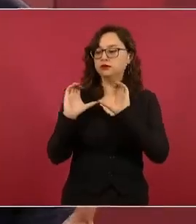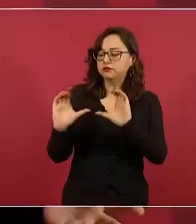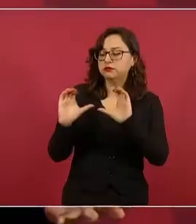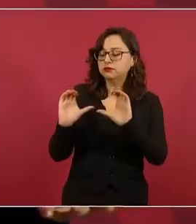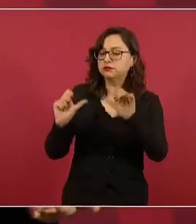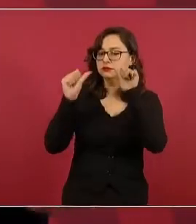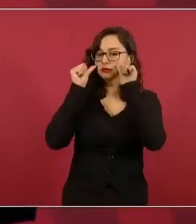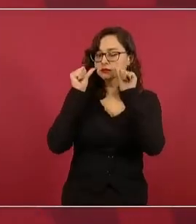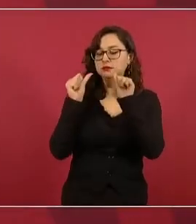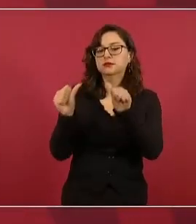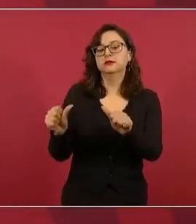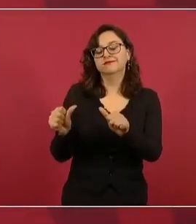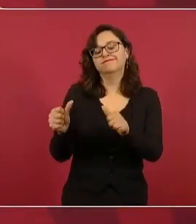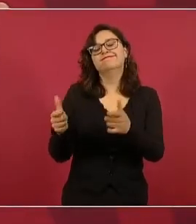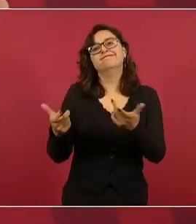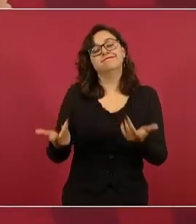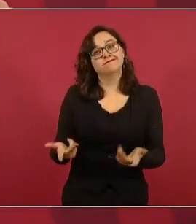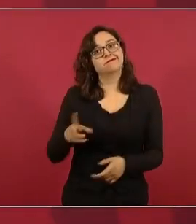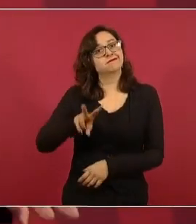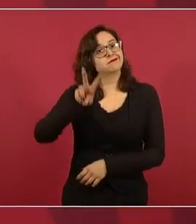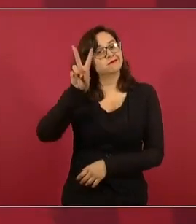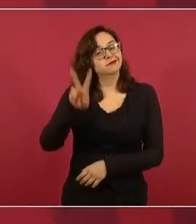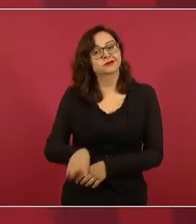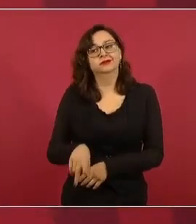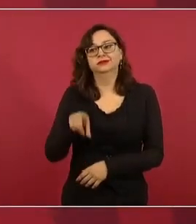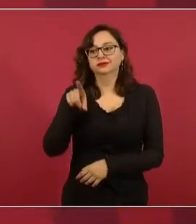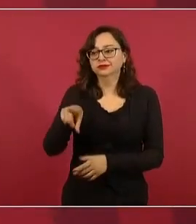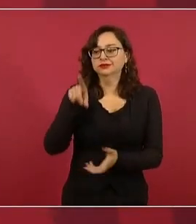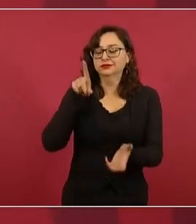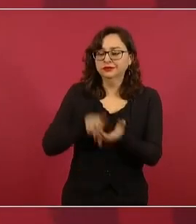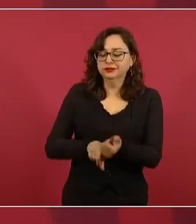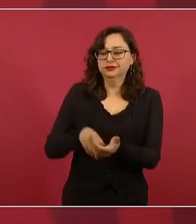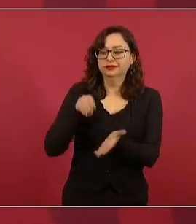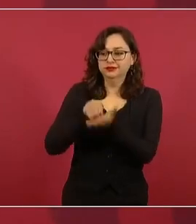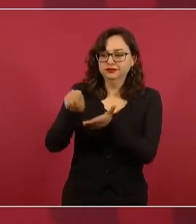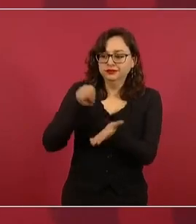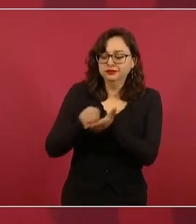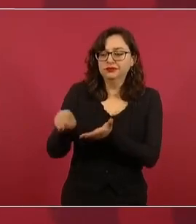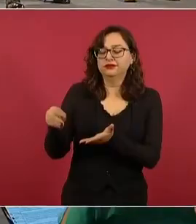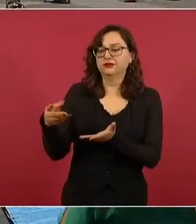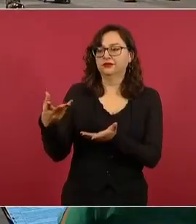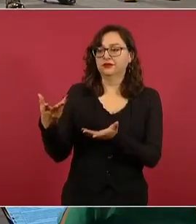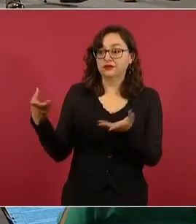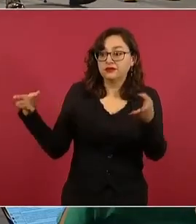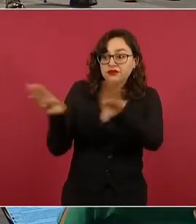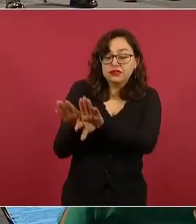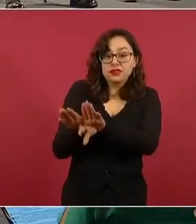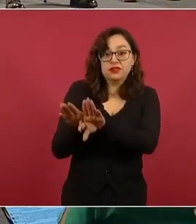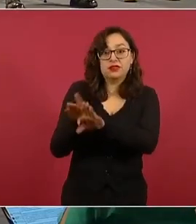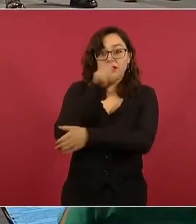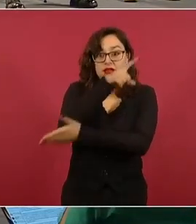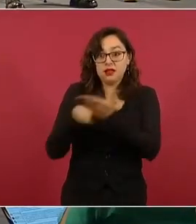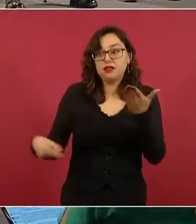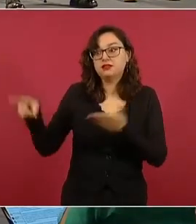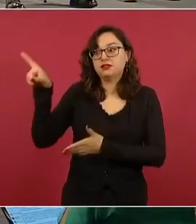Sí son empleos, pues es producir alimentos, pero hay que